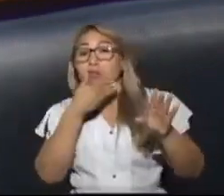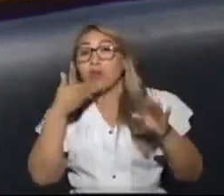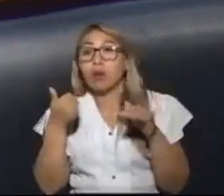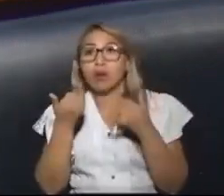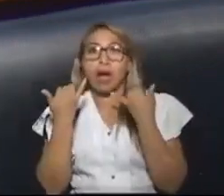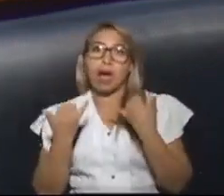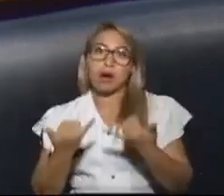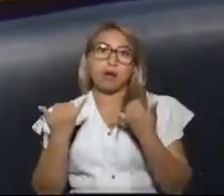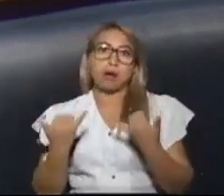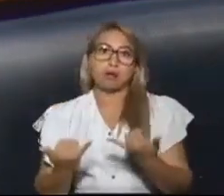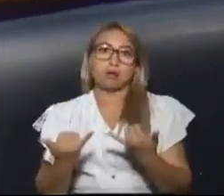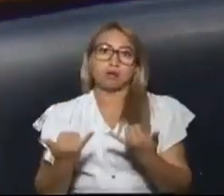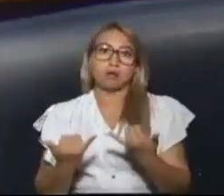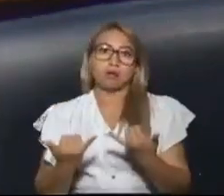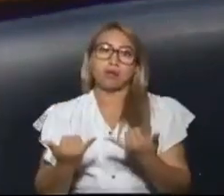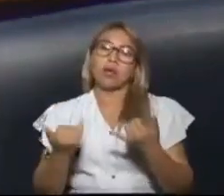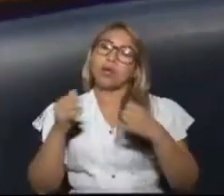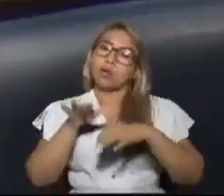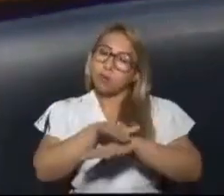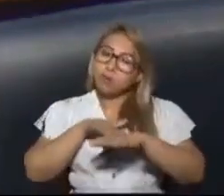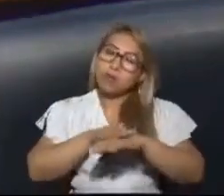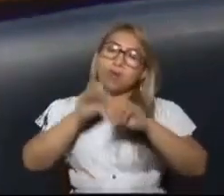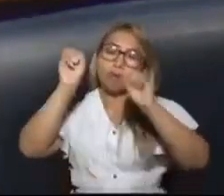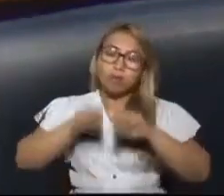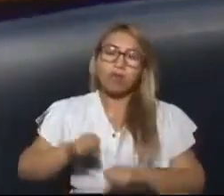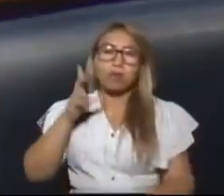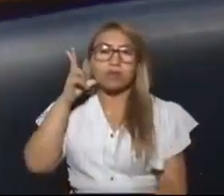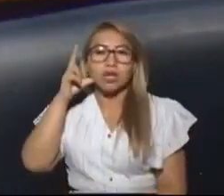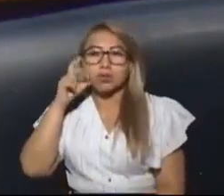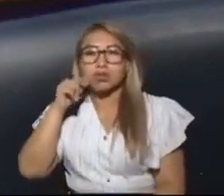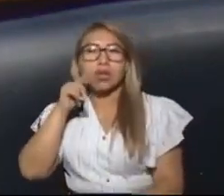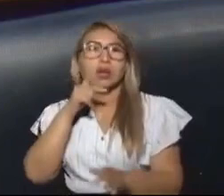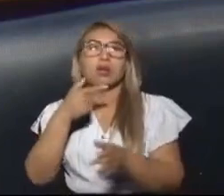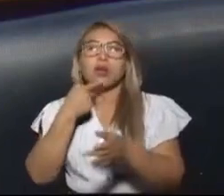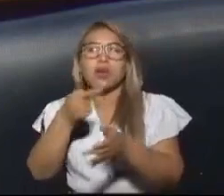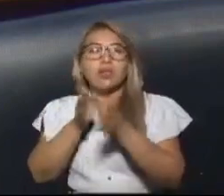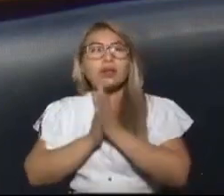momentos hay que escuchar a la mayoría, que es el pueblo.